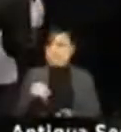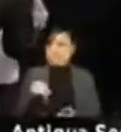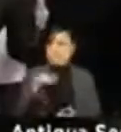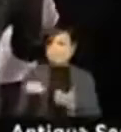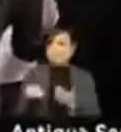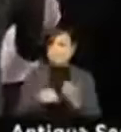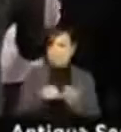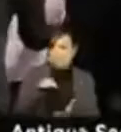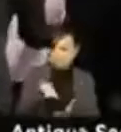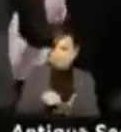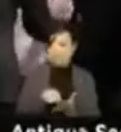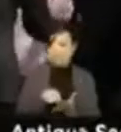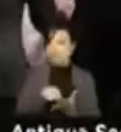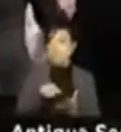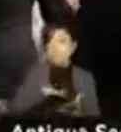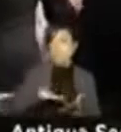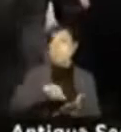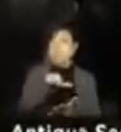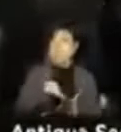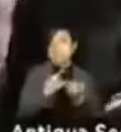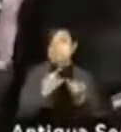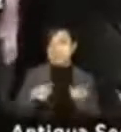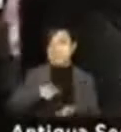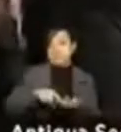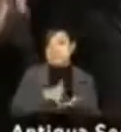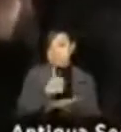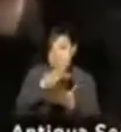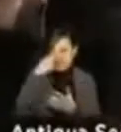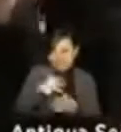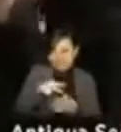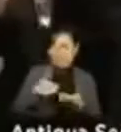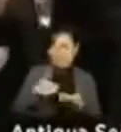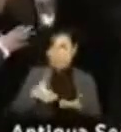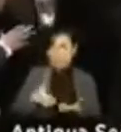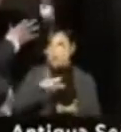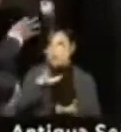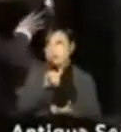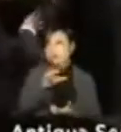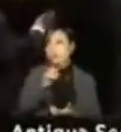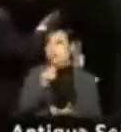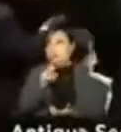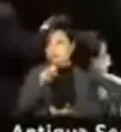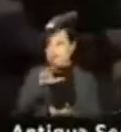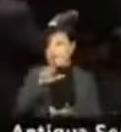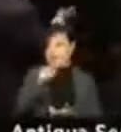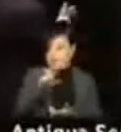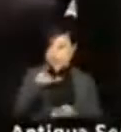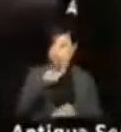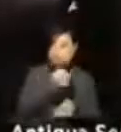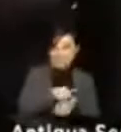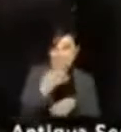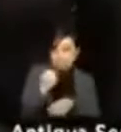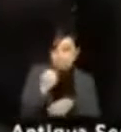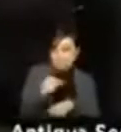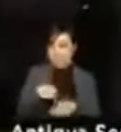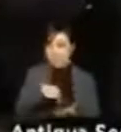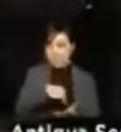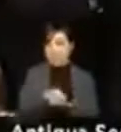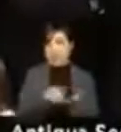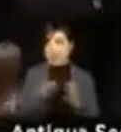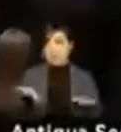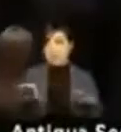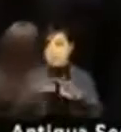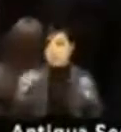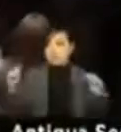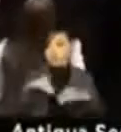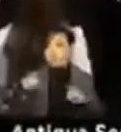de Diputados y en las cámaras locales. Si nosotros comparáramos el crecimiento de Morena con el crecimiento de un niño, yo te diría, bueno, es un niño